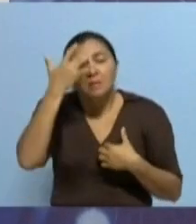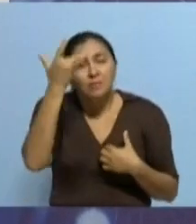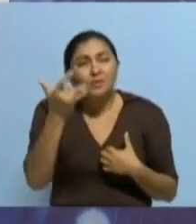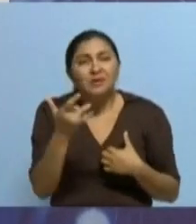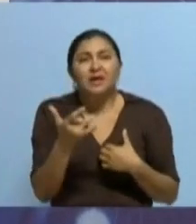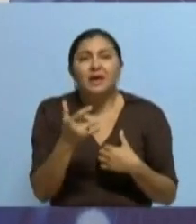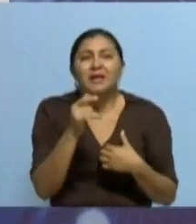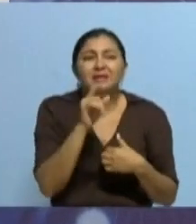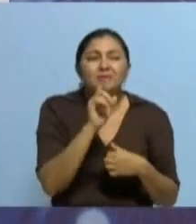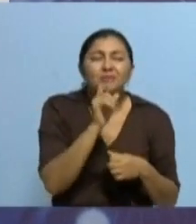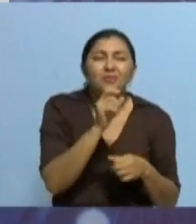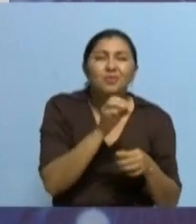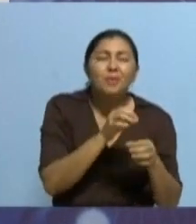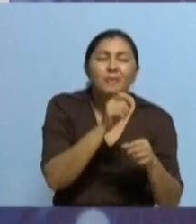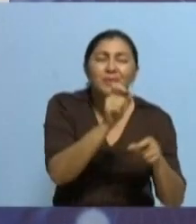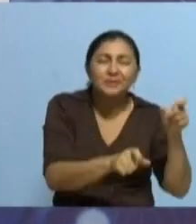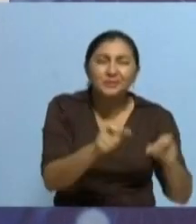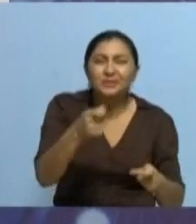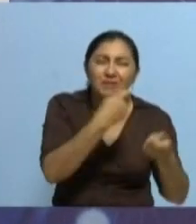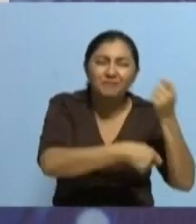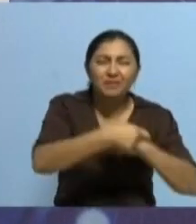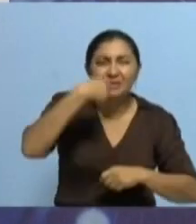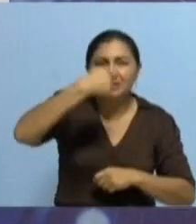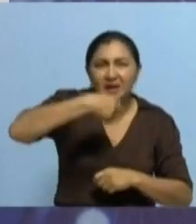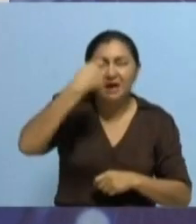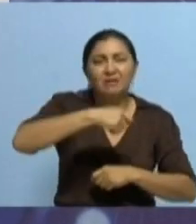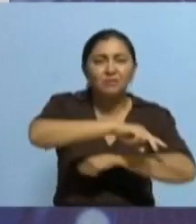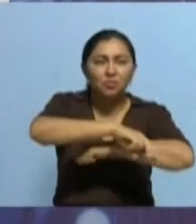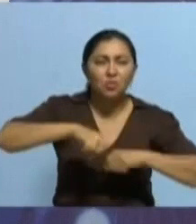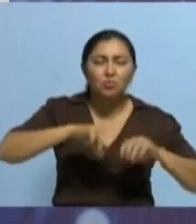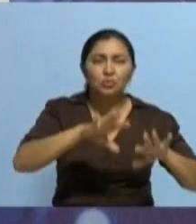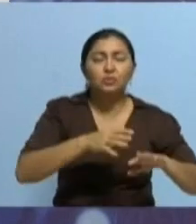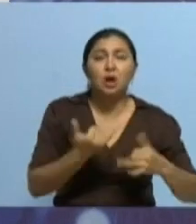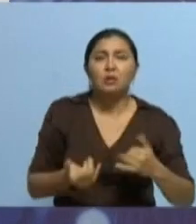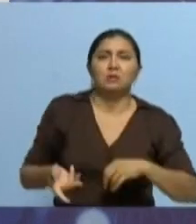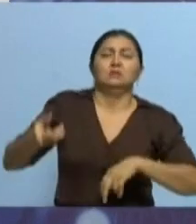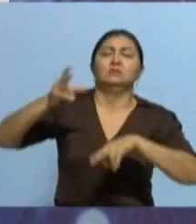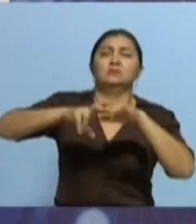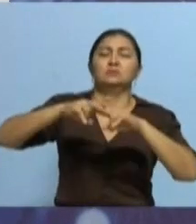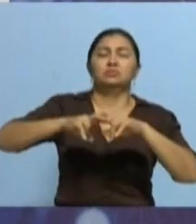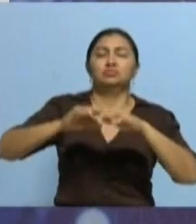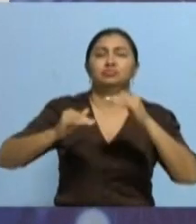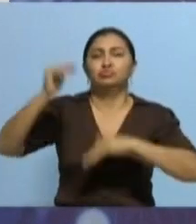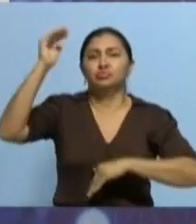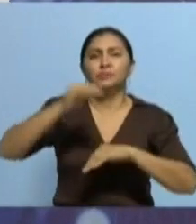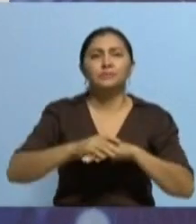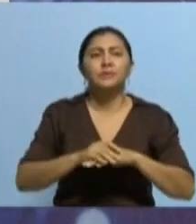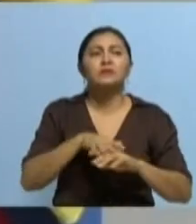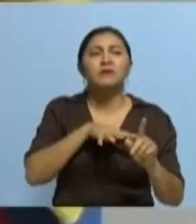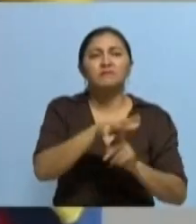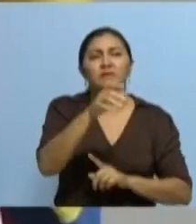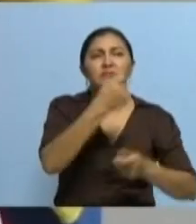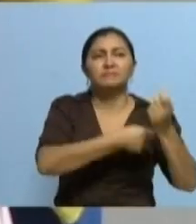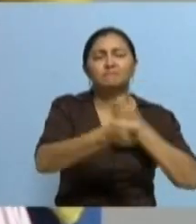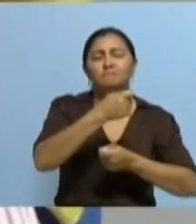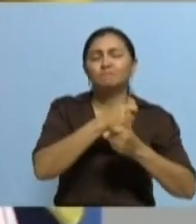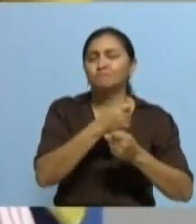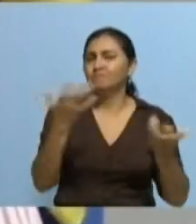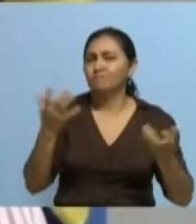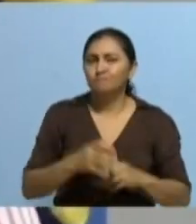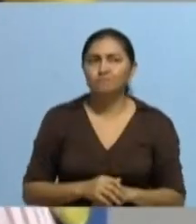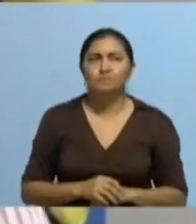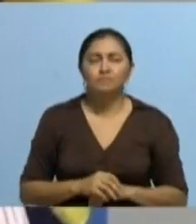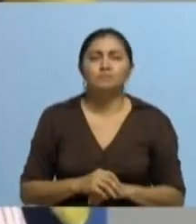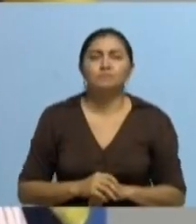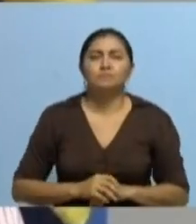En enero sumaron 16 casos, 6 más que el año pasado. Estos hechos que están afectando el comercio. Ha